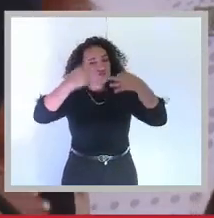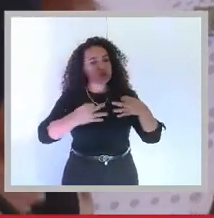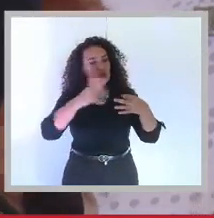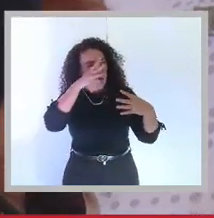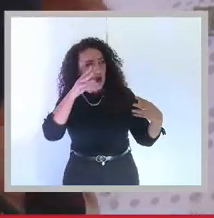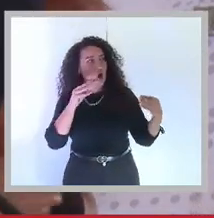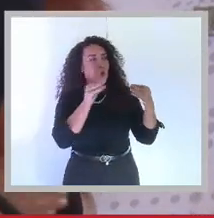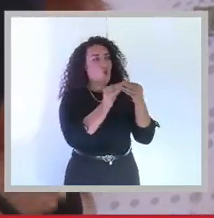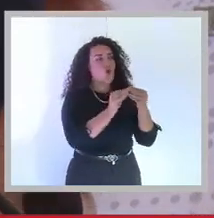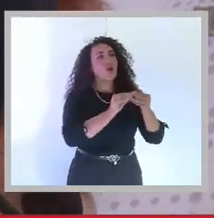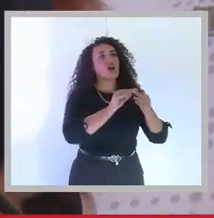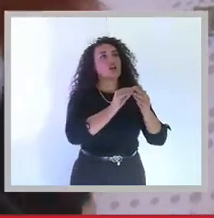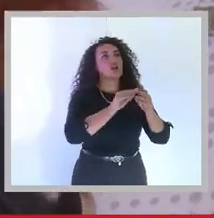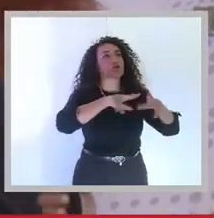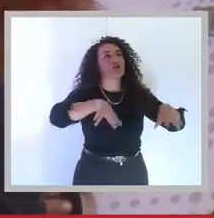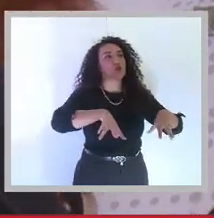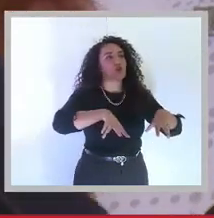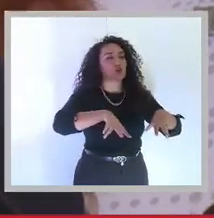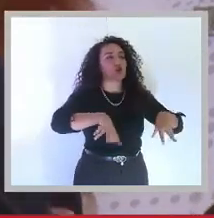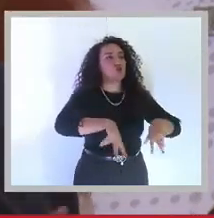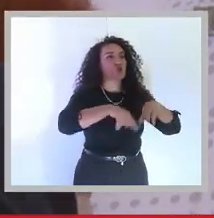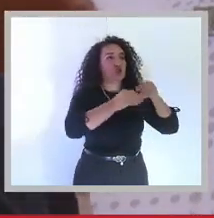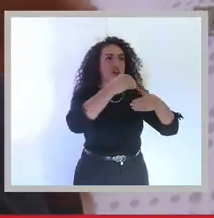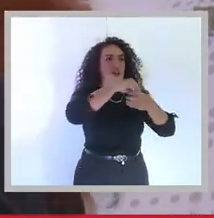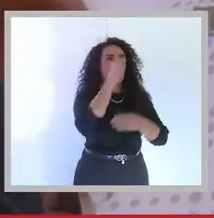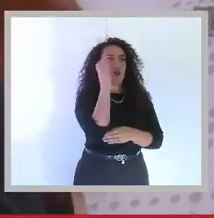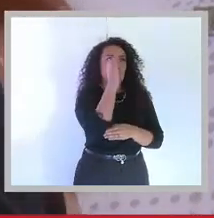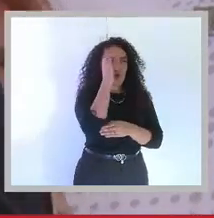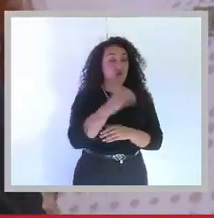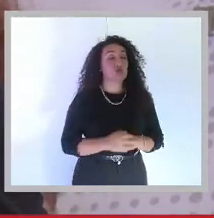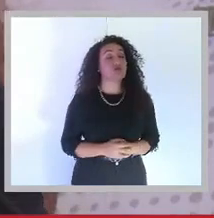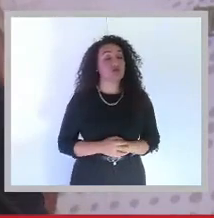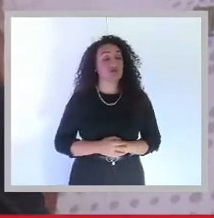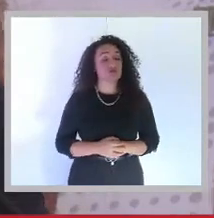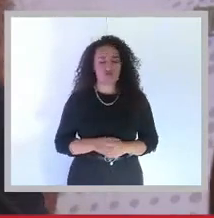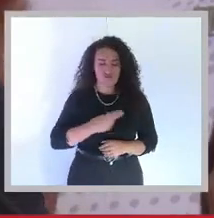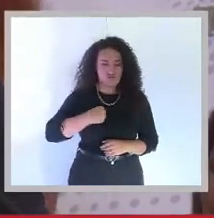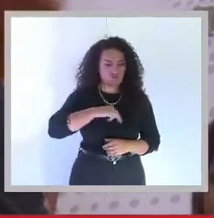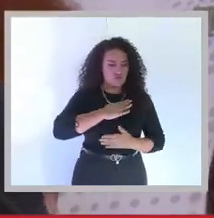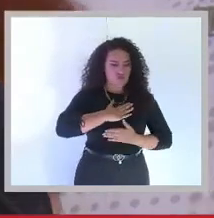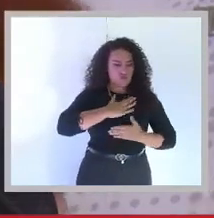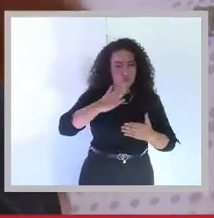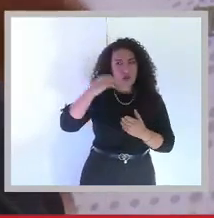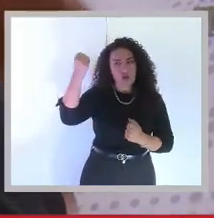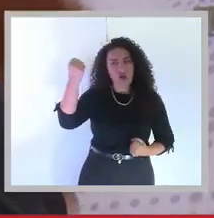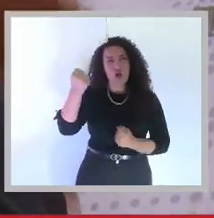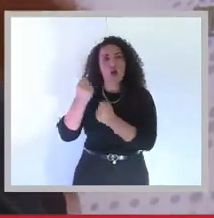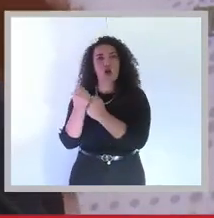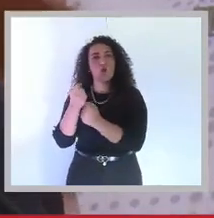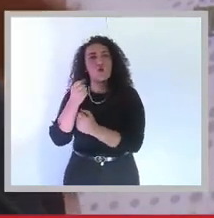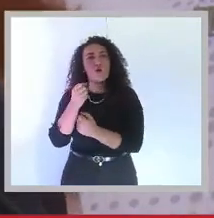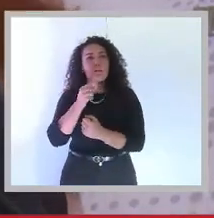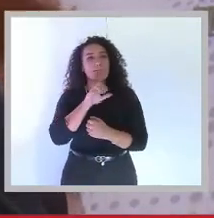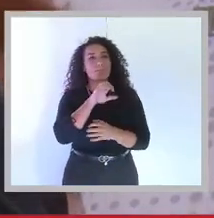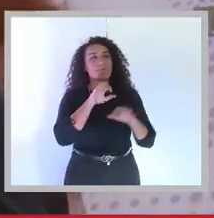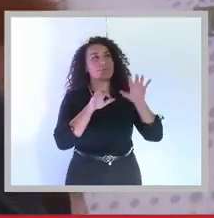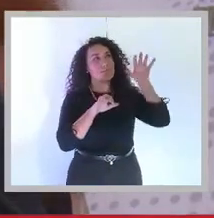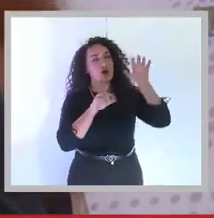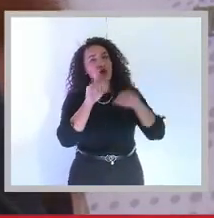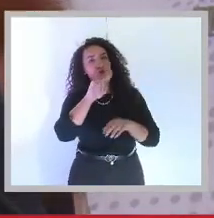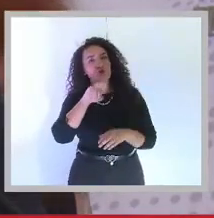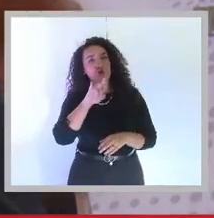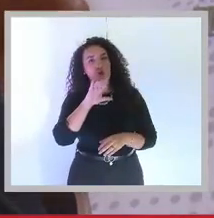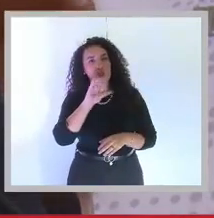Un esfuerzo que seguirá recibiendo el respaldo de Suecia. La